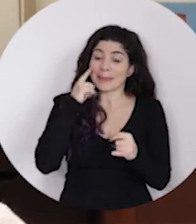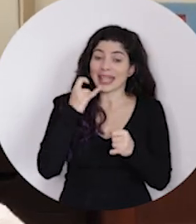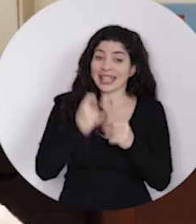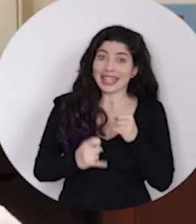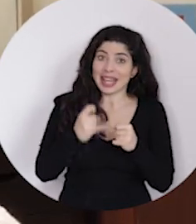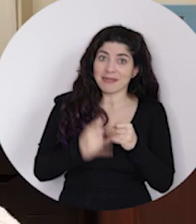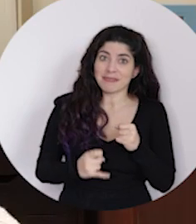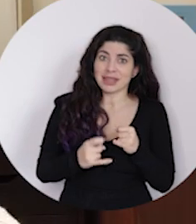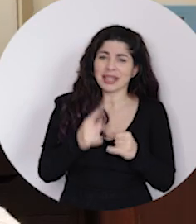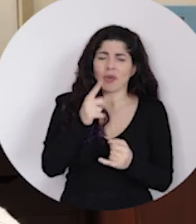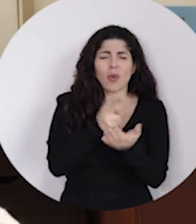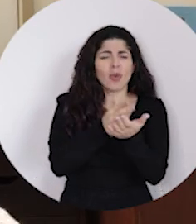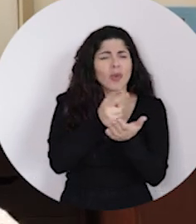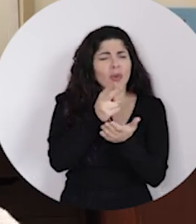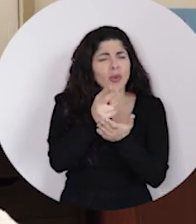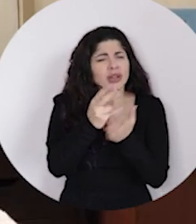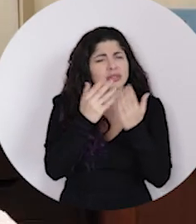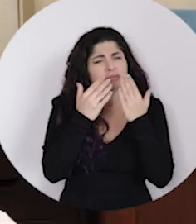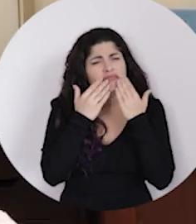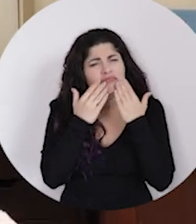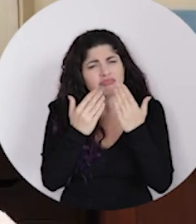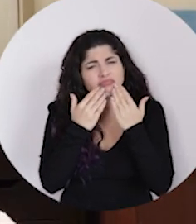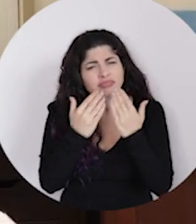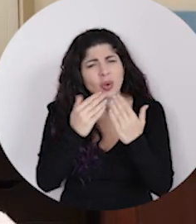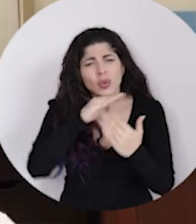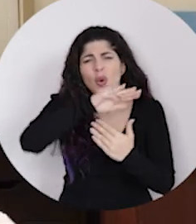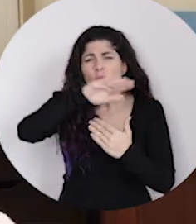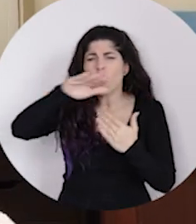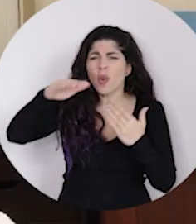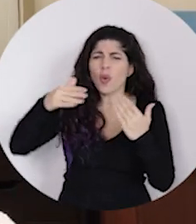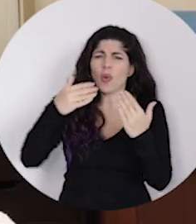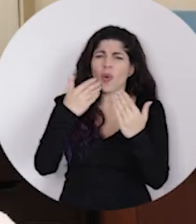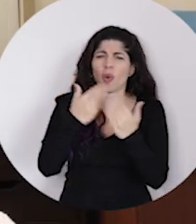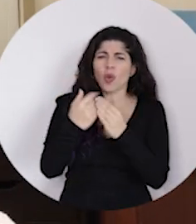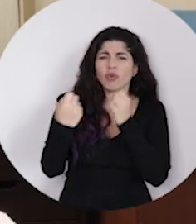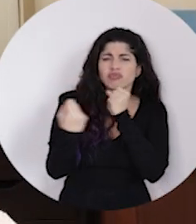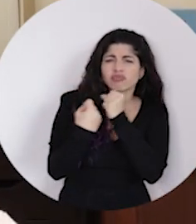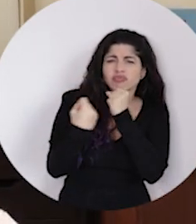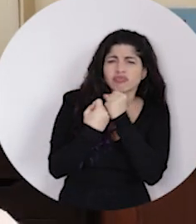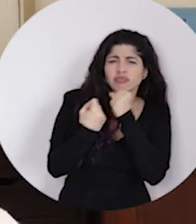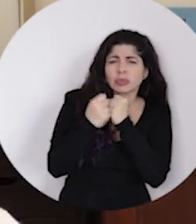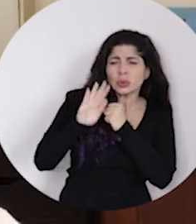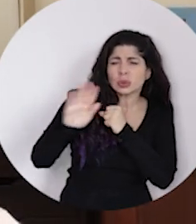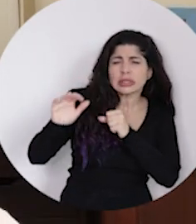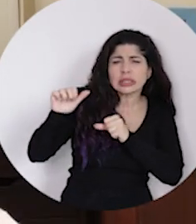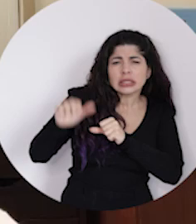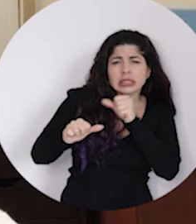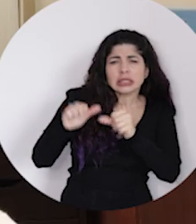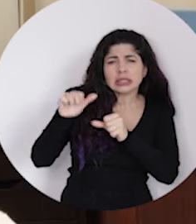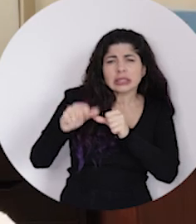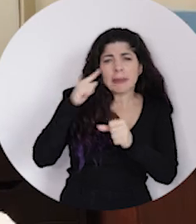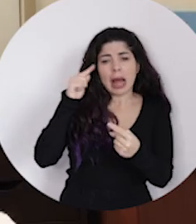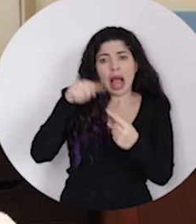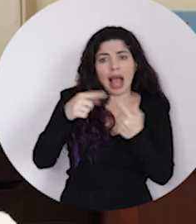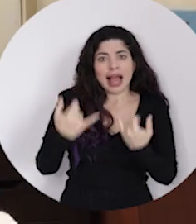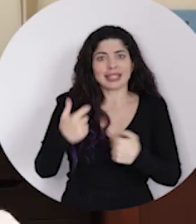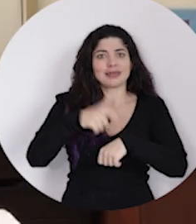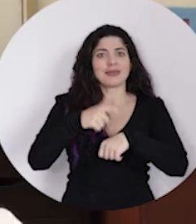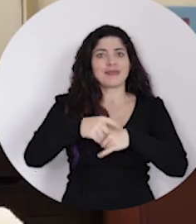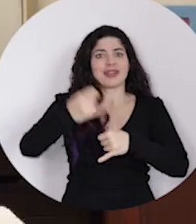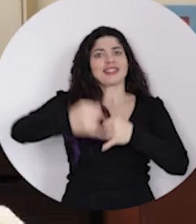Permítanme finalizar con un sincero agradecimiento a todas y todos cuantos han aportado sus esfuerzos